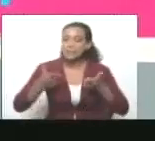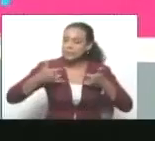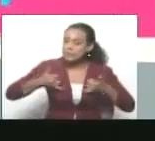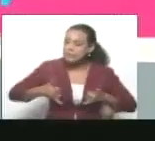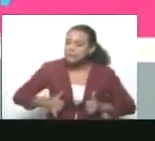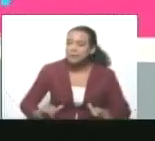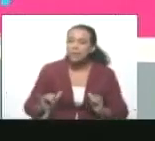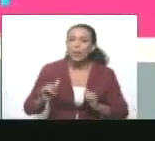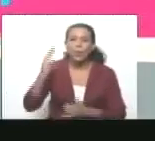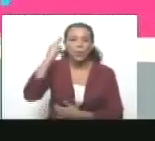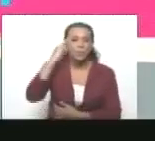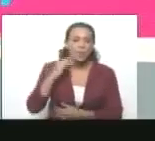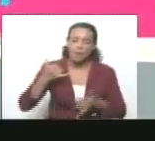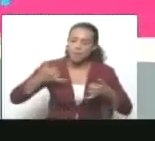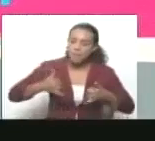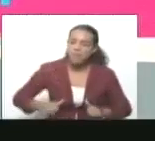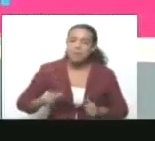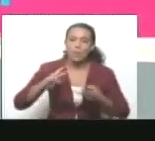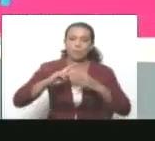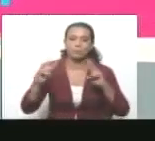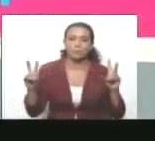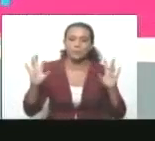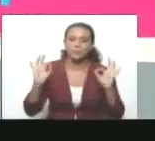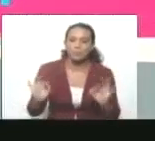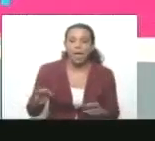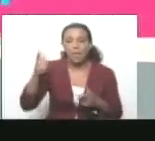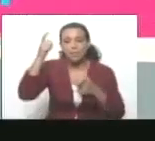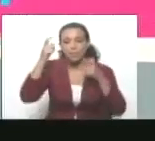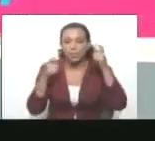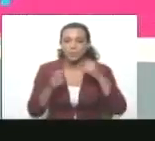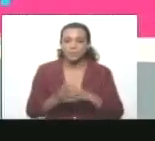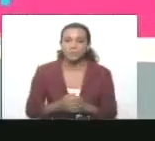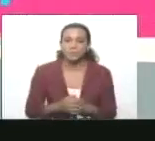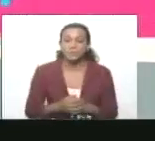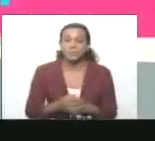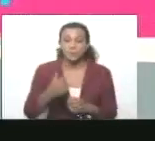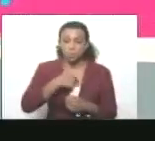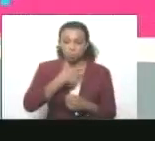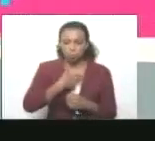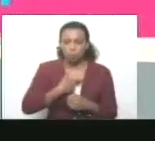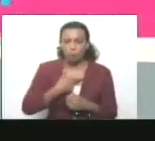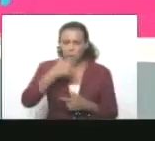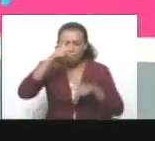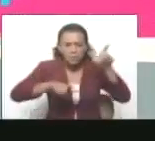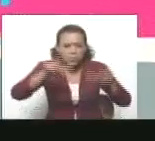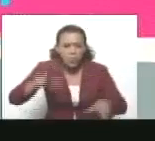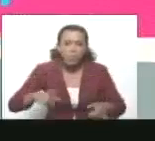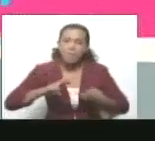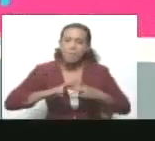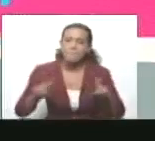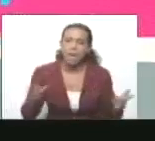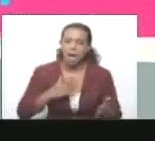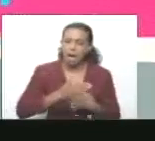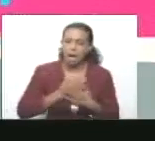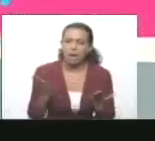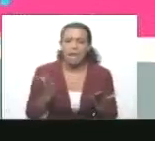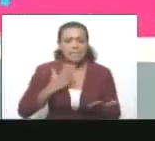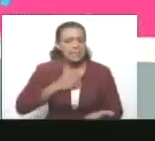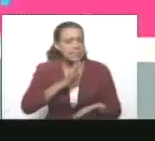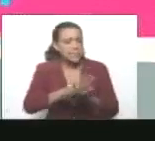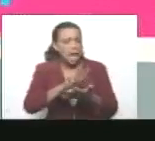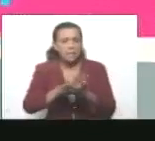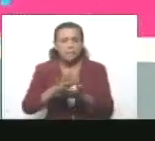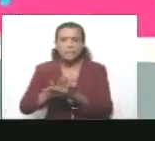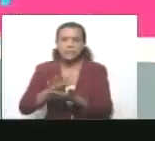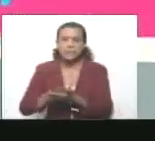Hugo Chávez. Y nosotros somos hombres de paz, gente de paz. Pero